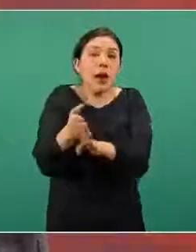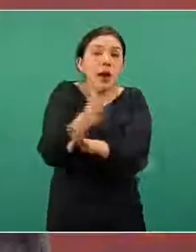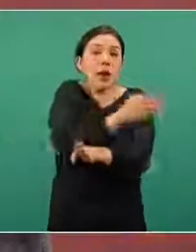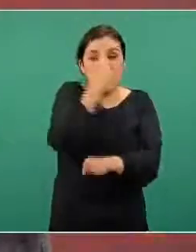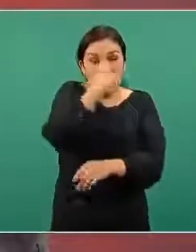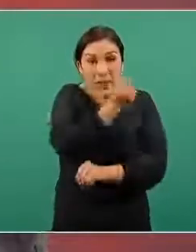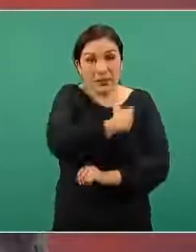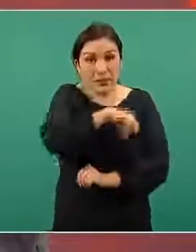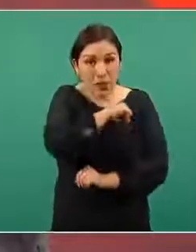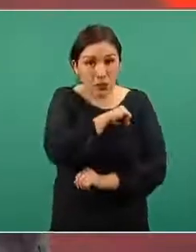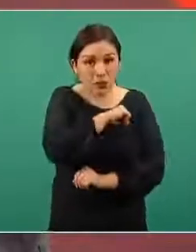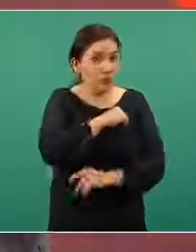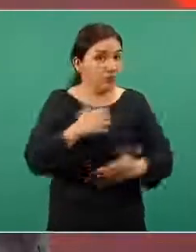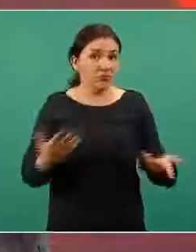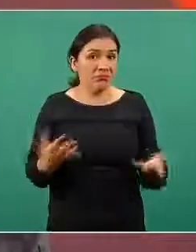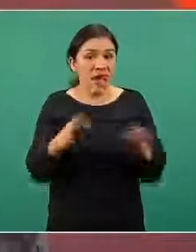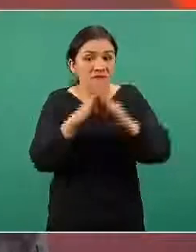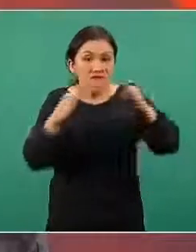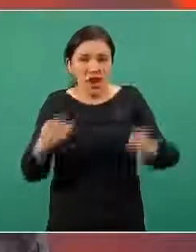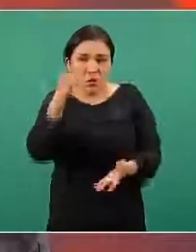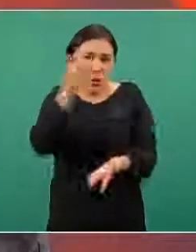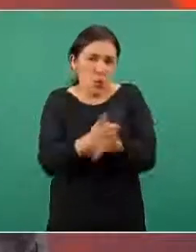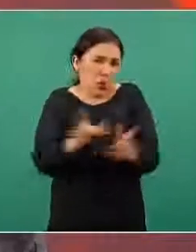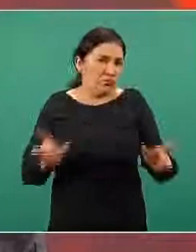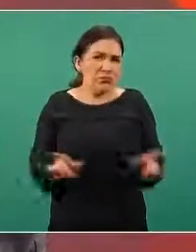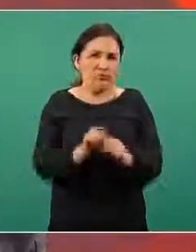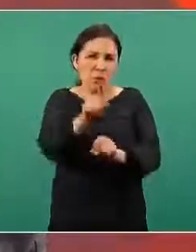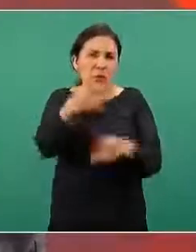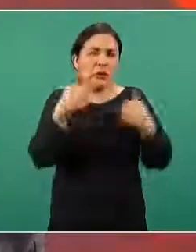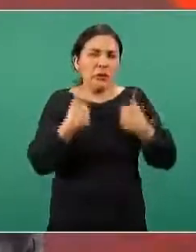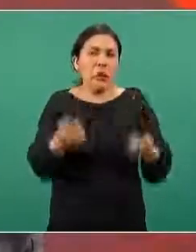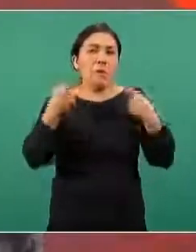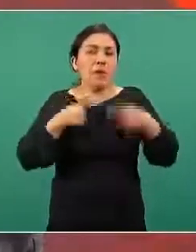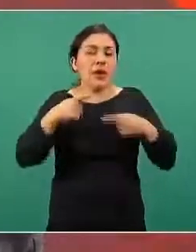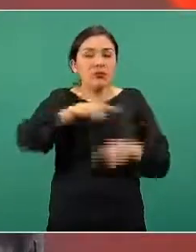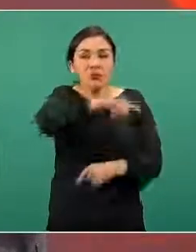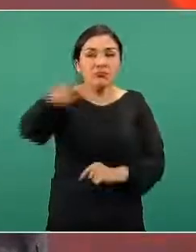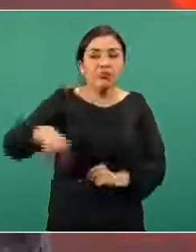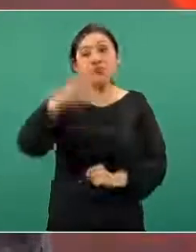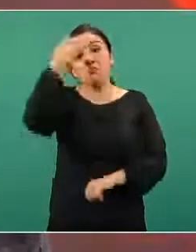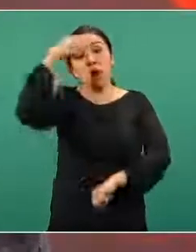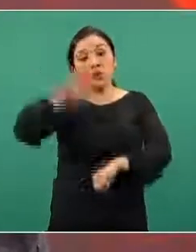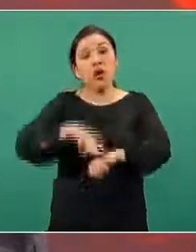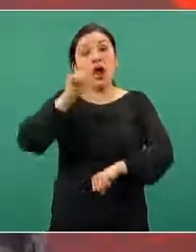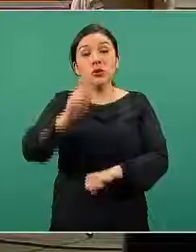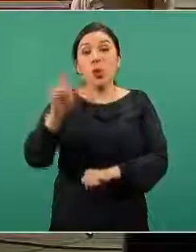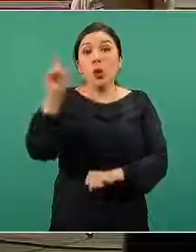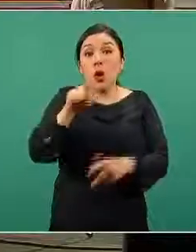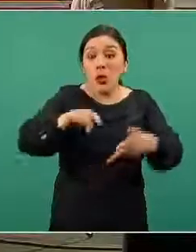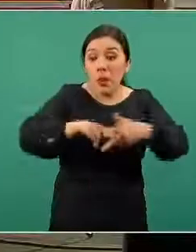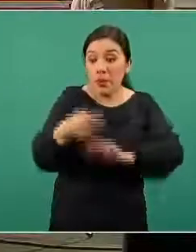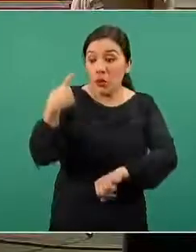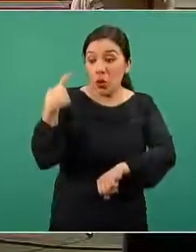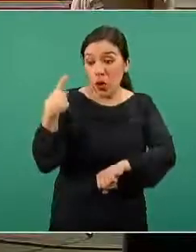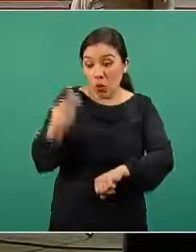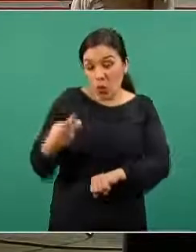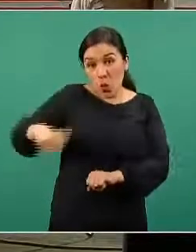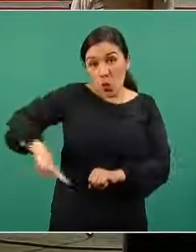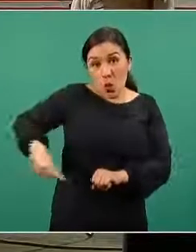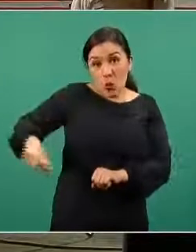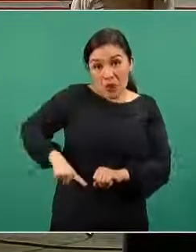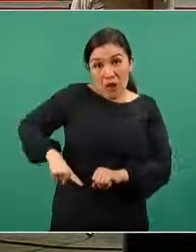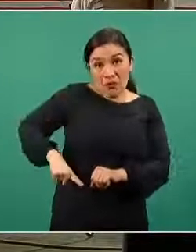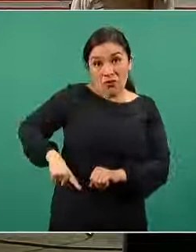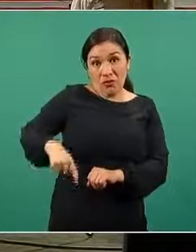salud. En una frase, solamente para que quienes nos escuchan lo tengan presente, desde que empezó este gobierno, en